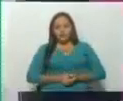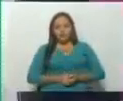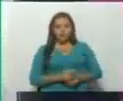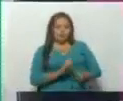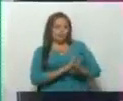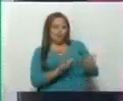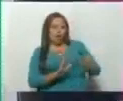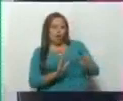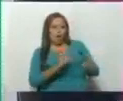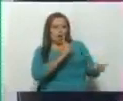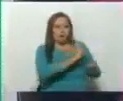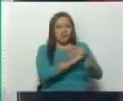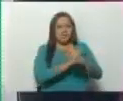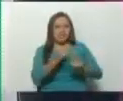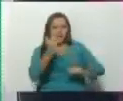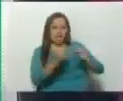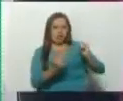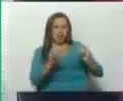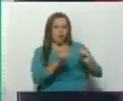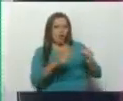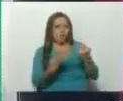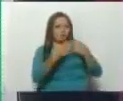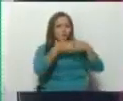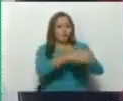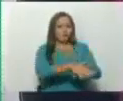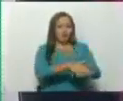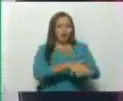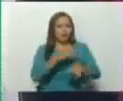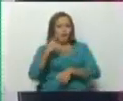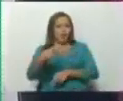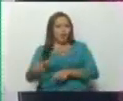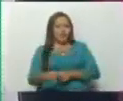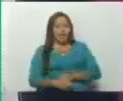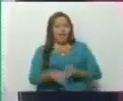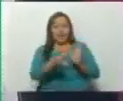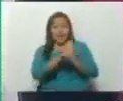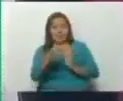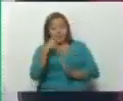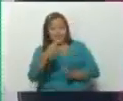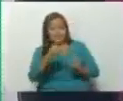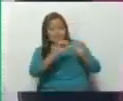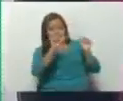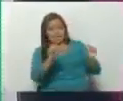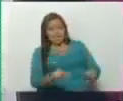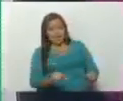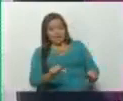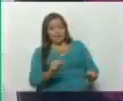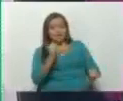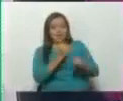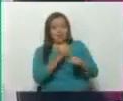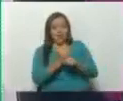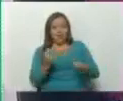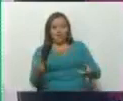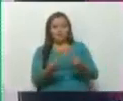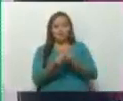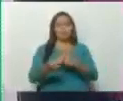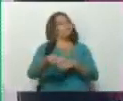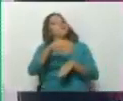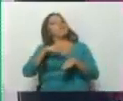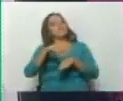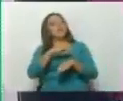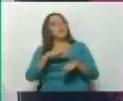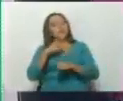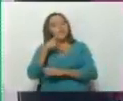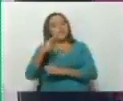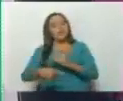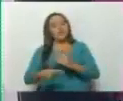integridad de las políticas, ¿no? La ley plantea un sistema que, bueno, que es lo que también se trabajó con el Ministerio de Planificación,